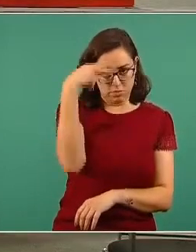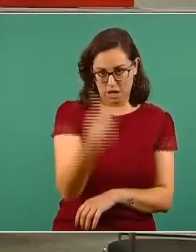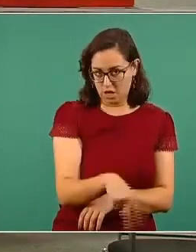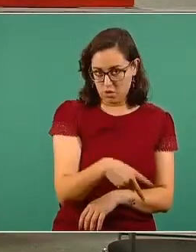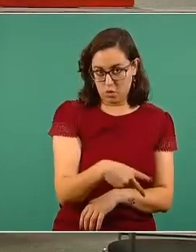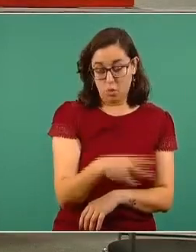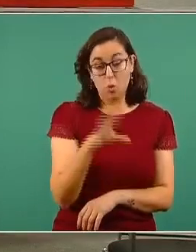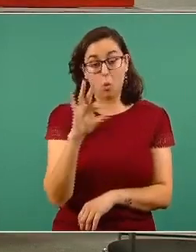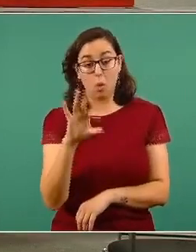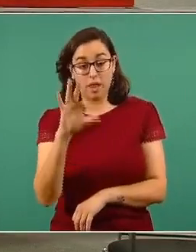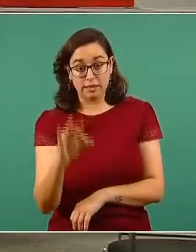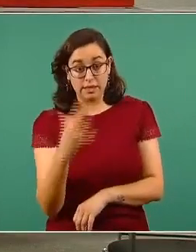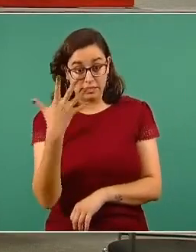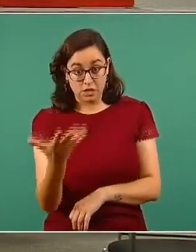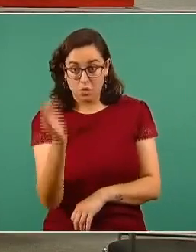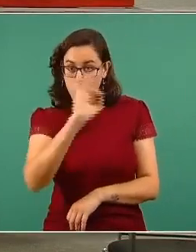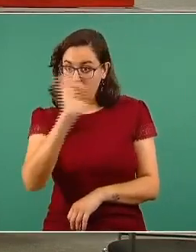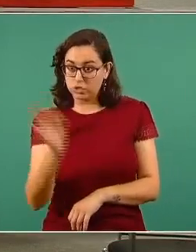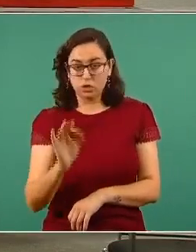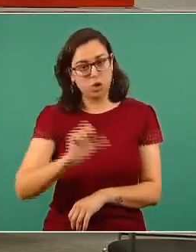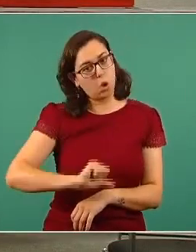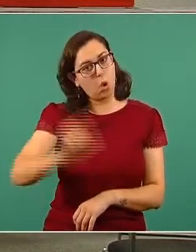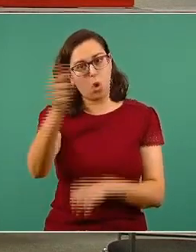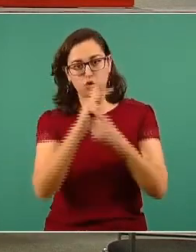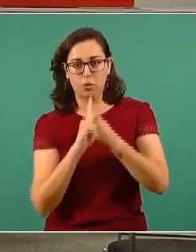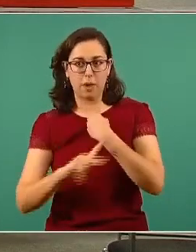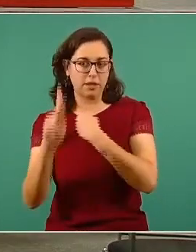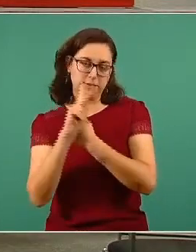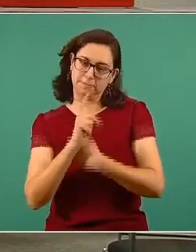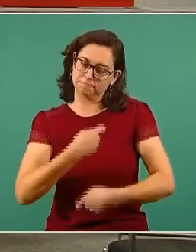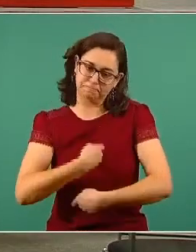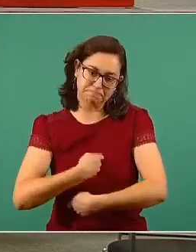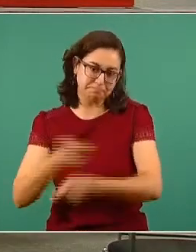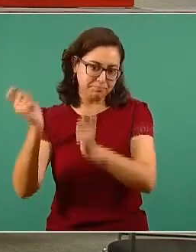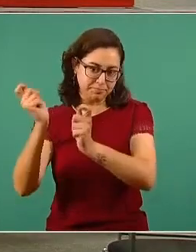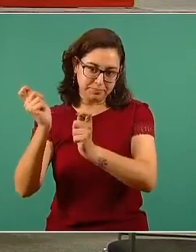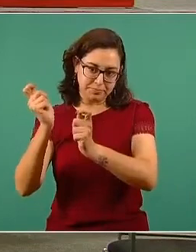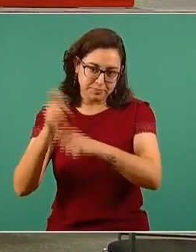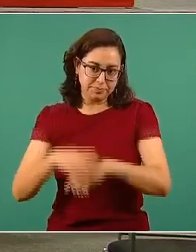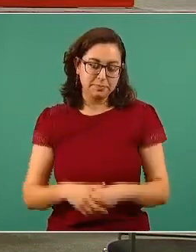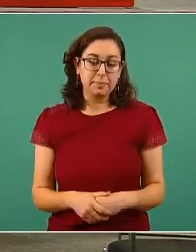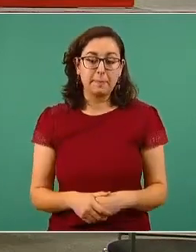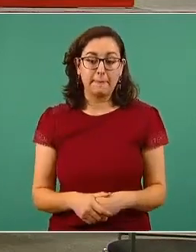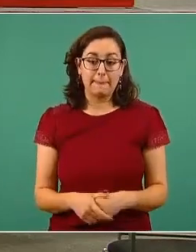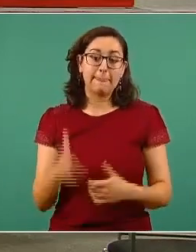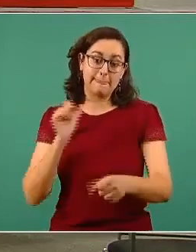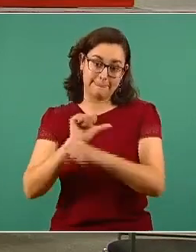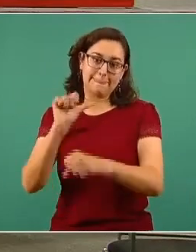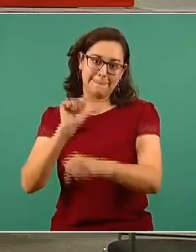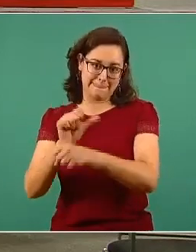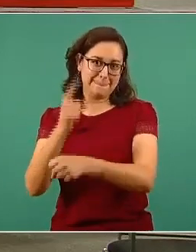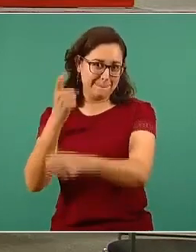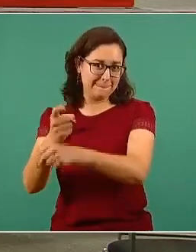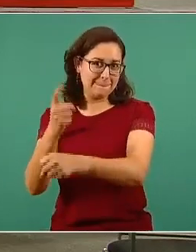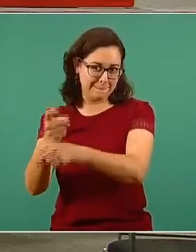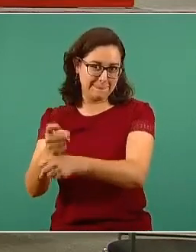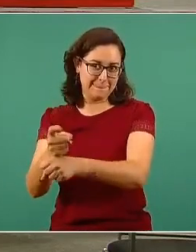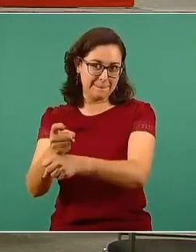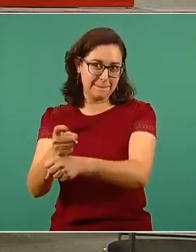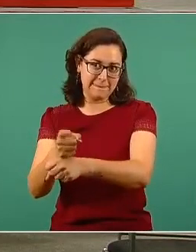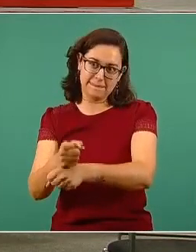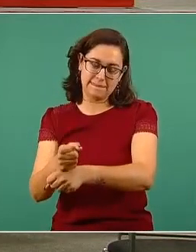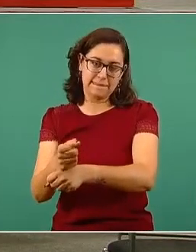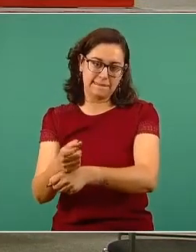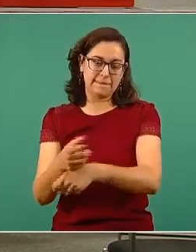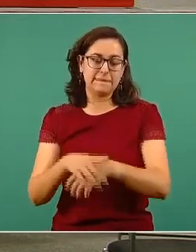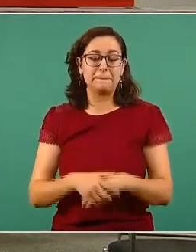45% se va a otros países de América Latina, en primera instancia Argentina. Entonces,